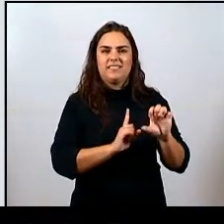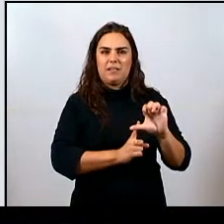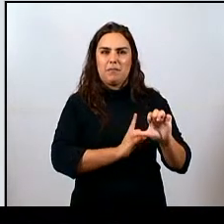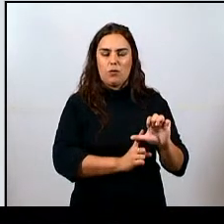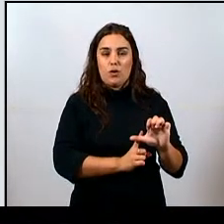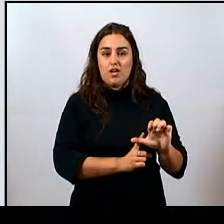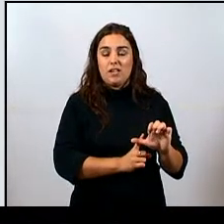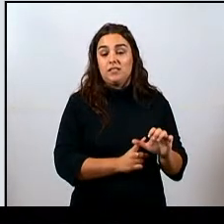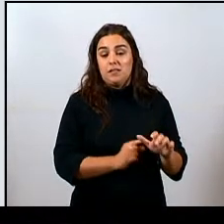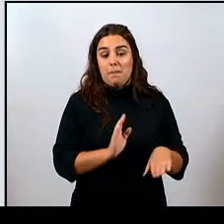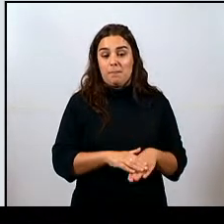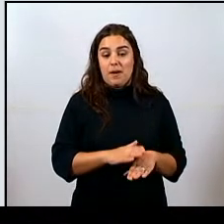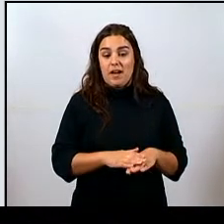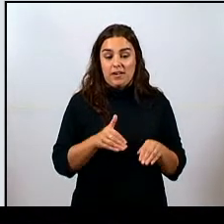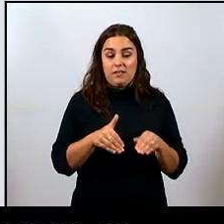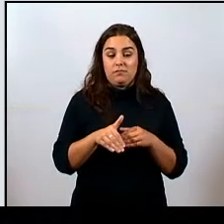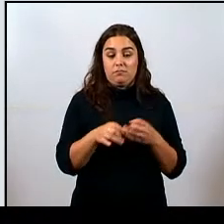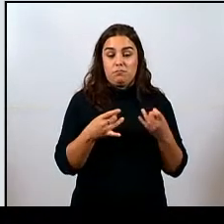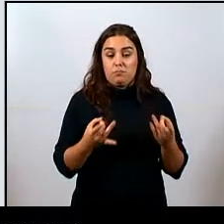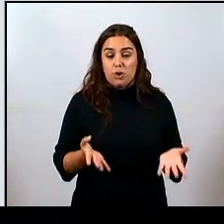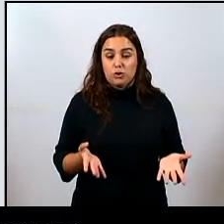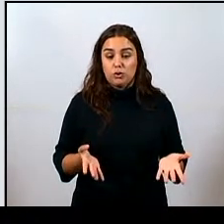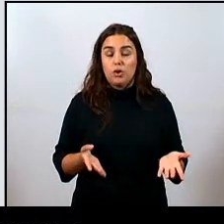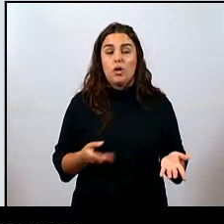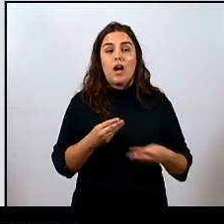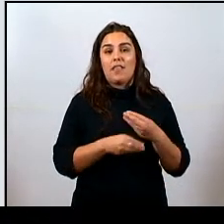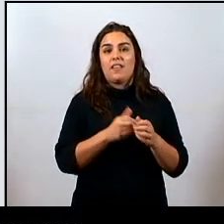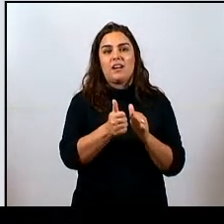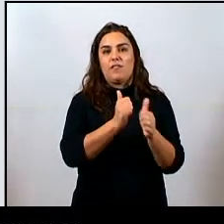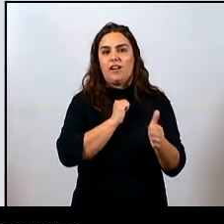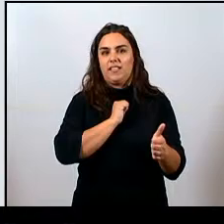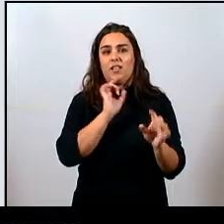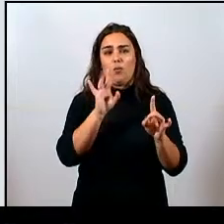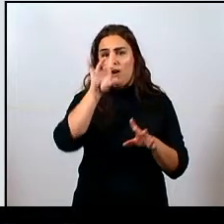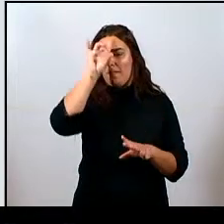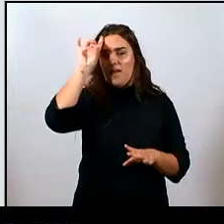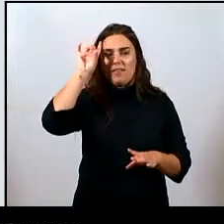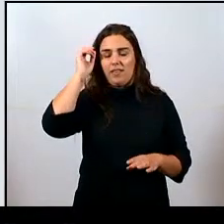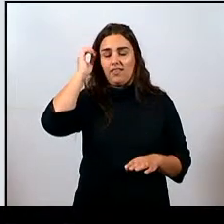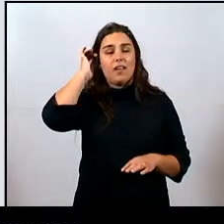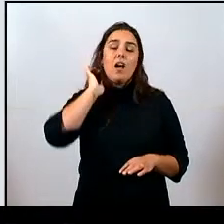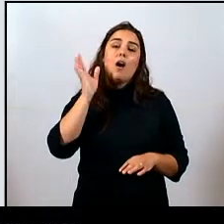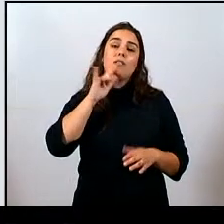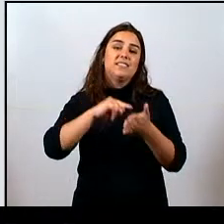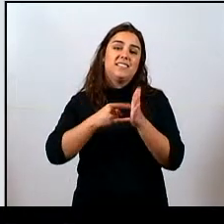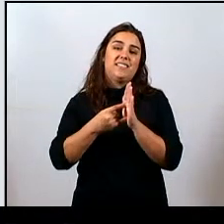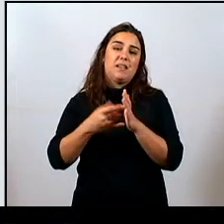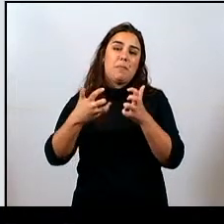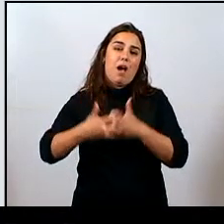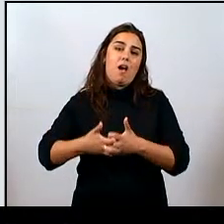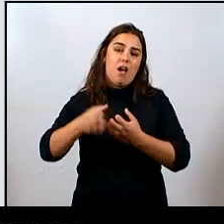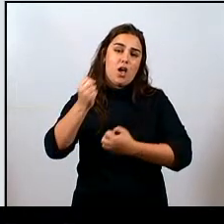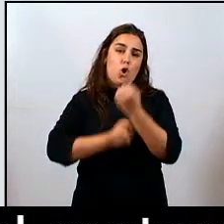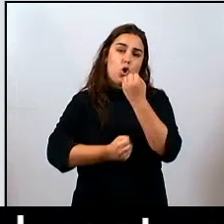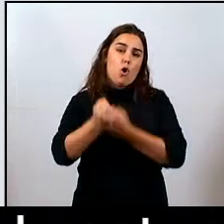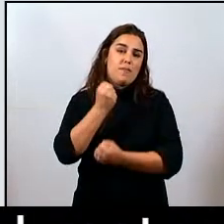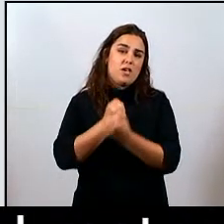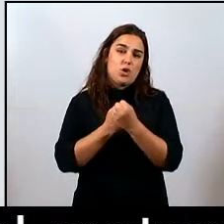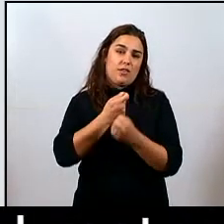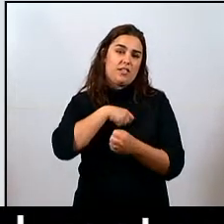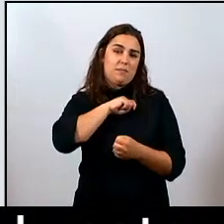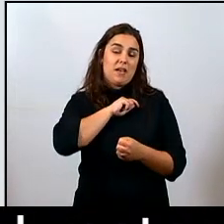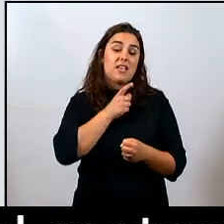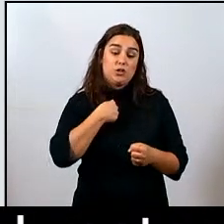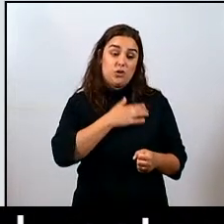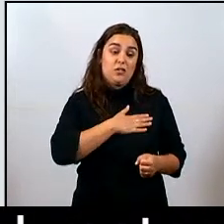y poder ser dentro de no mucho pues un referente como lo es Madrid. Madrid es el motor económico de España y nosotros pues aspiramos a